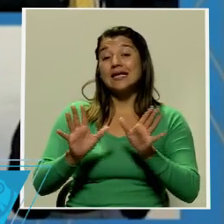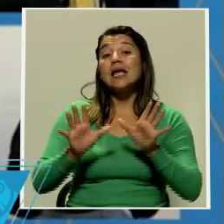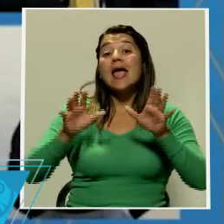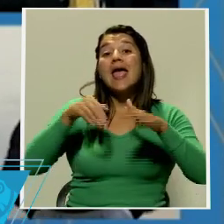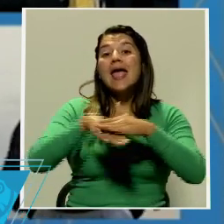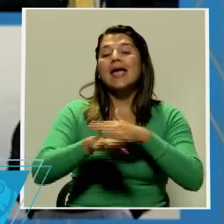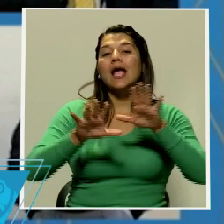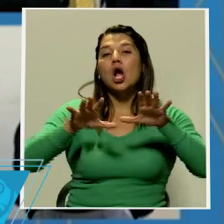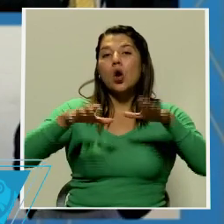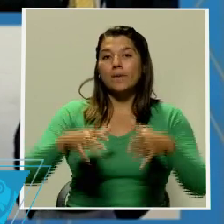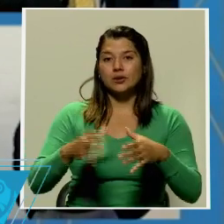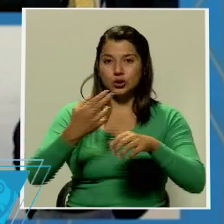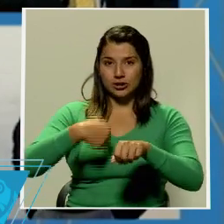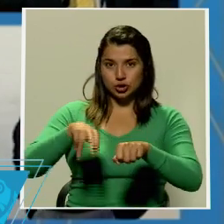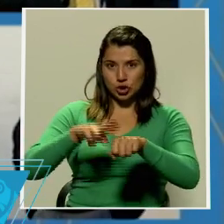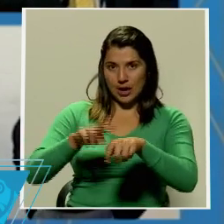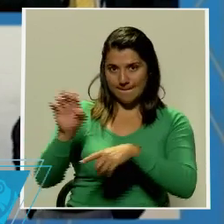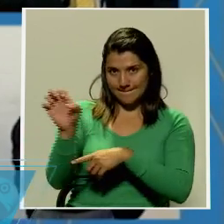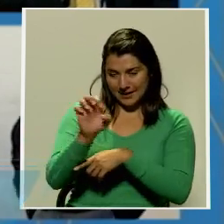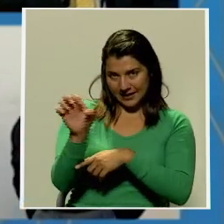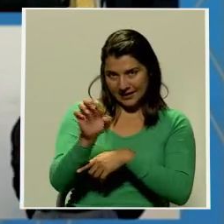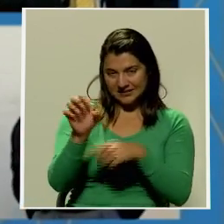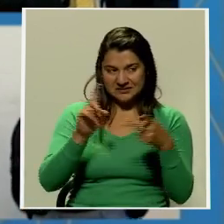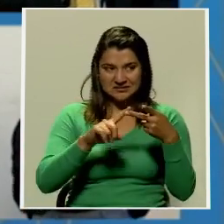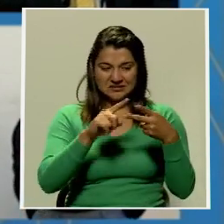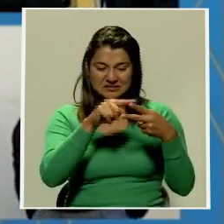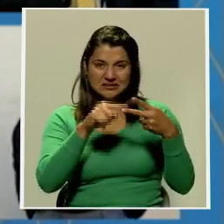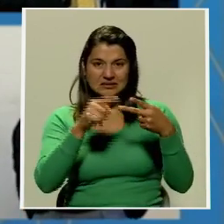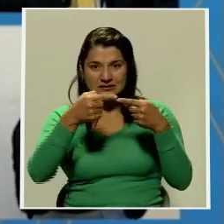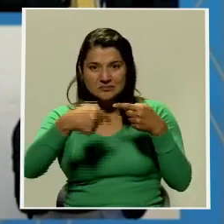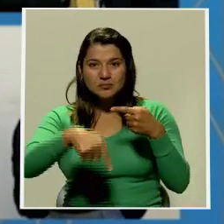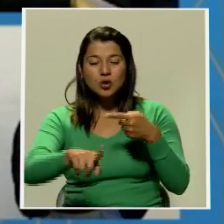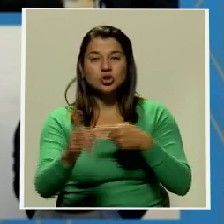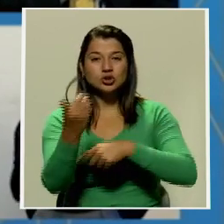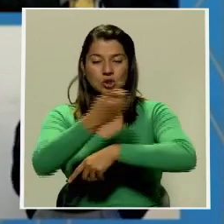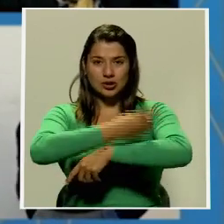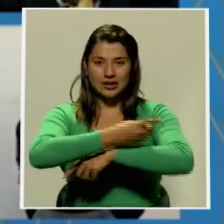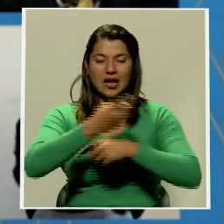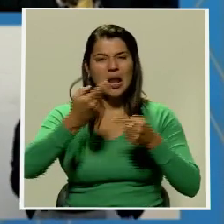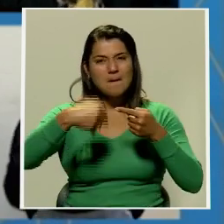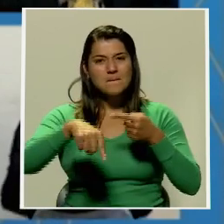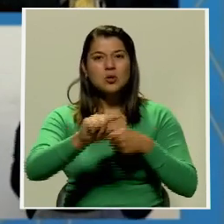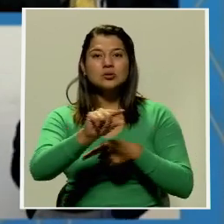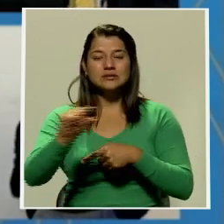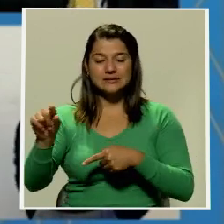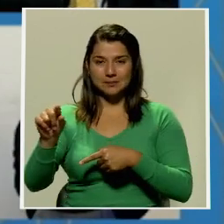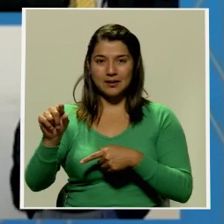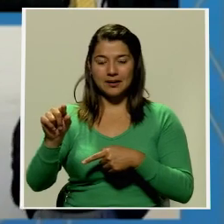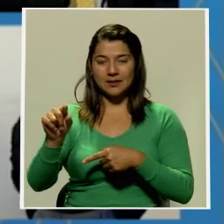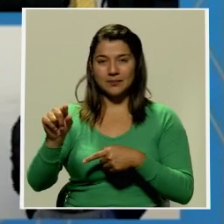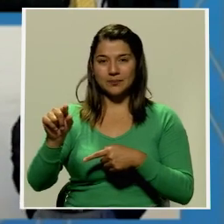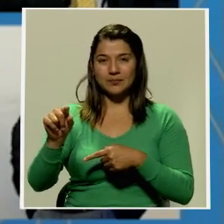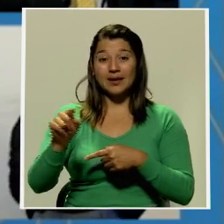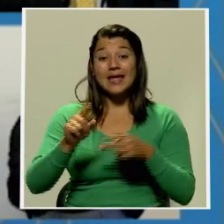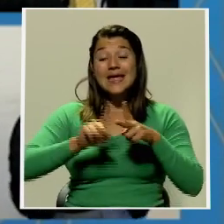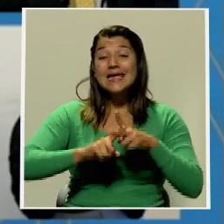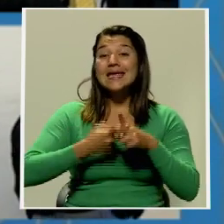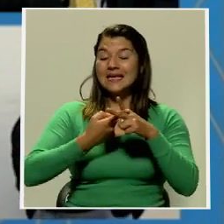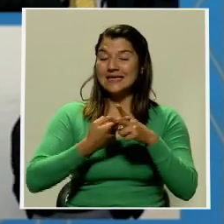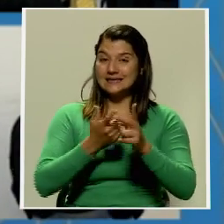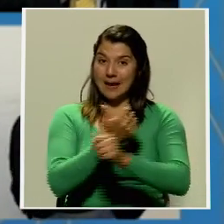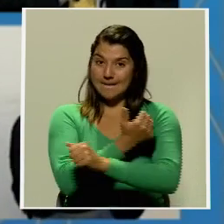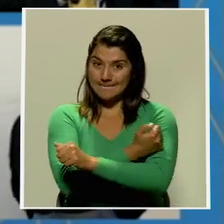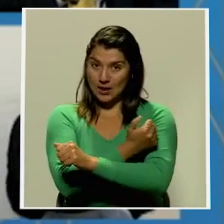Nacional de Emergencia, cuyo turno será en los próximos días, la próxima semana más bien, se estará iniciando